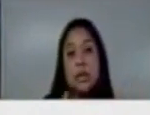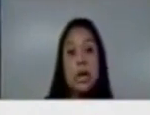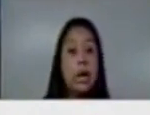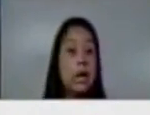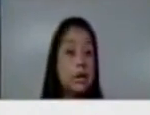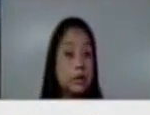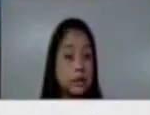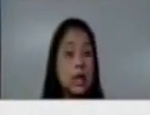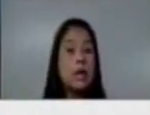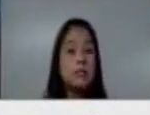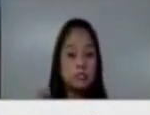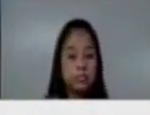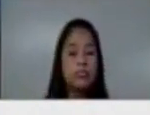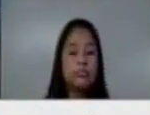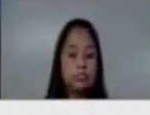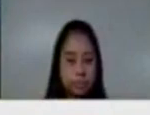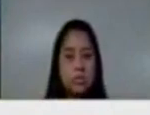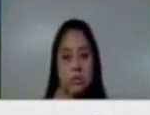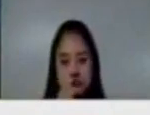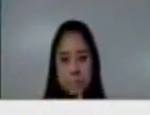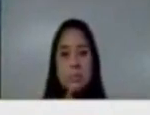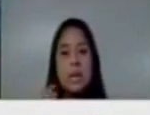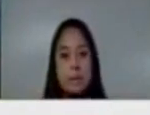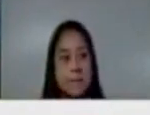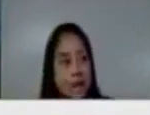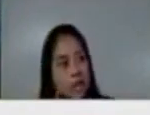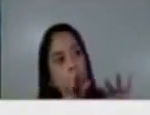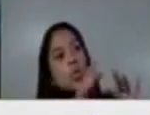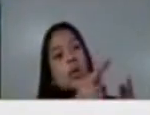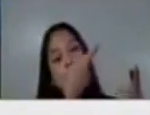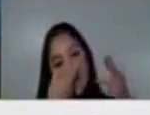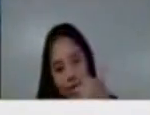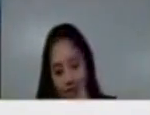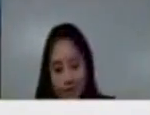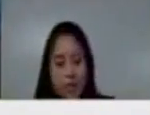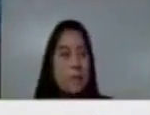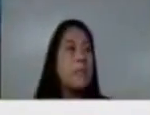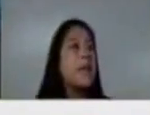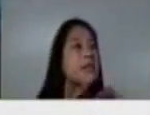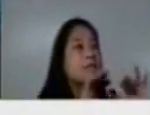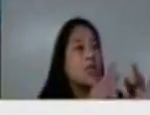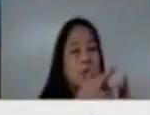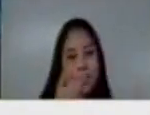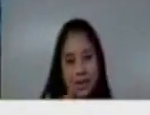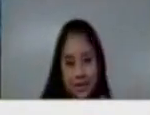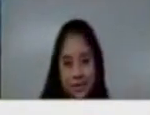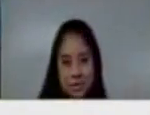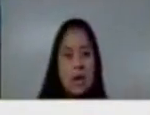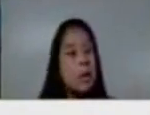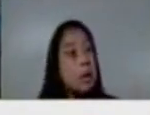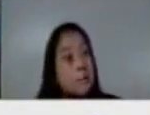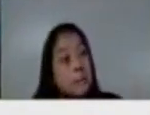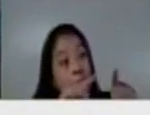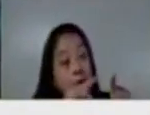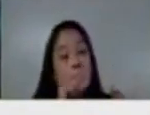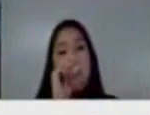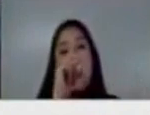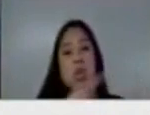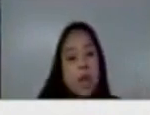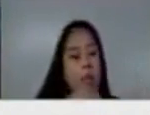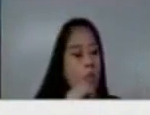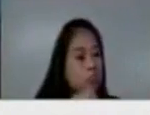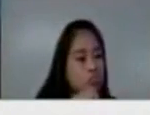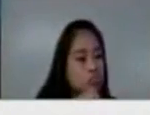nos permitan tener esa migración circular y regular, temporal, que permita que la gente vaya, trabaje